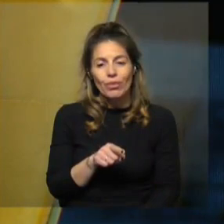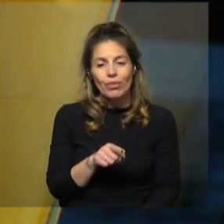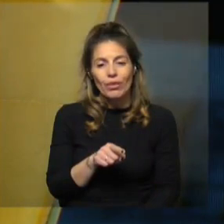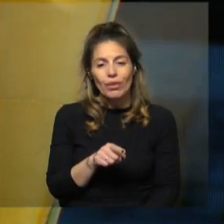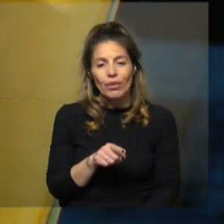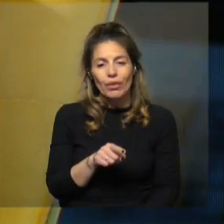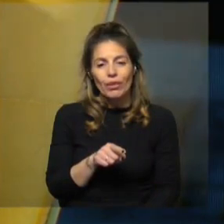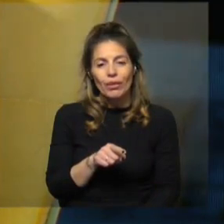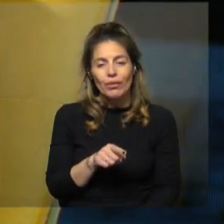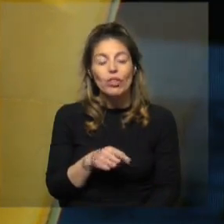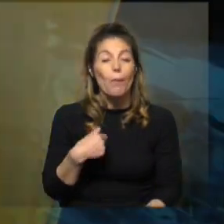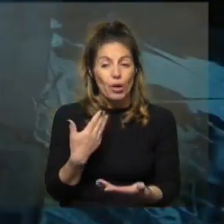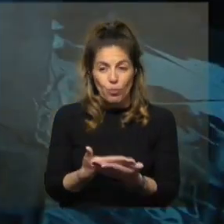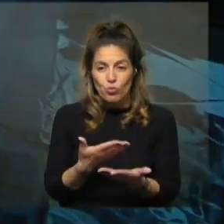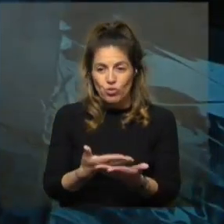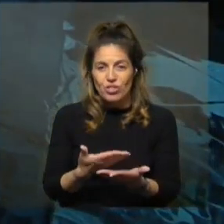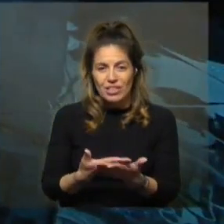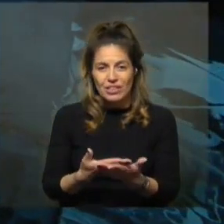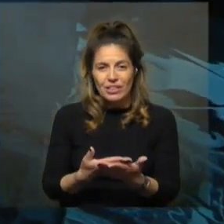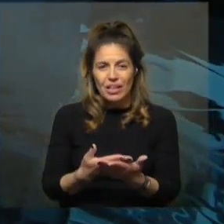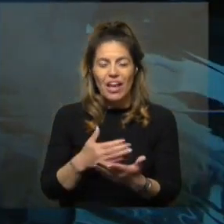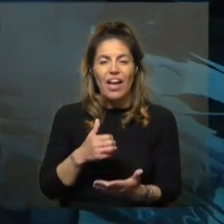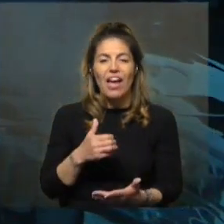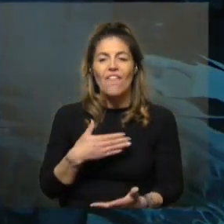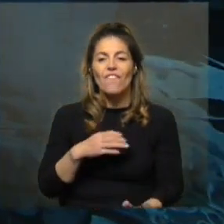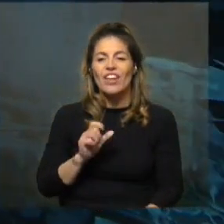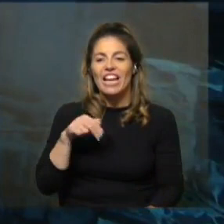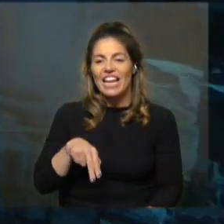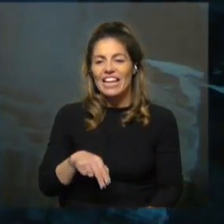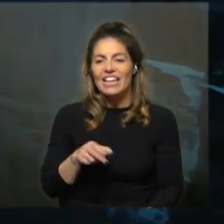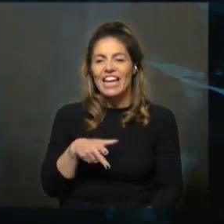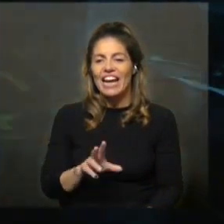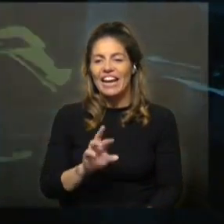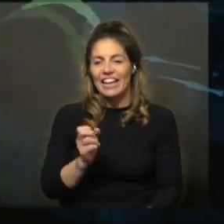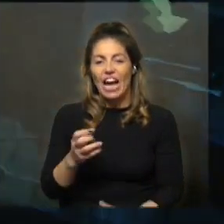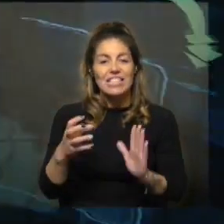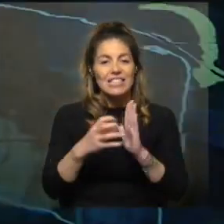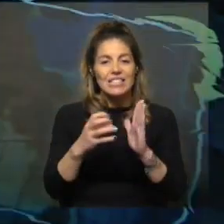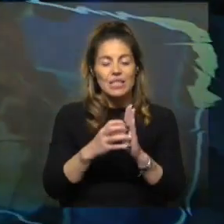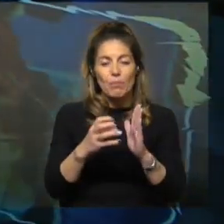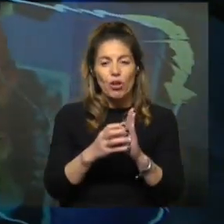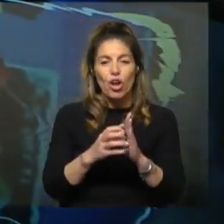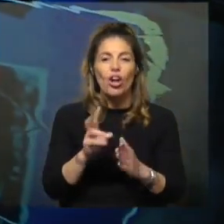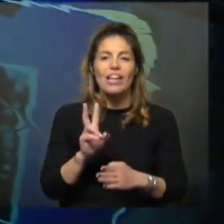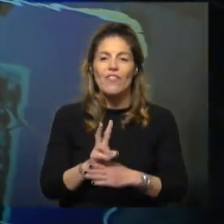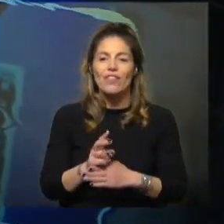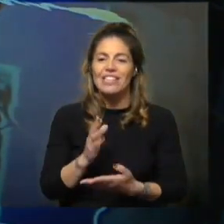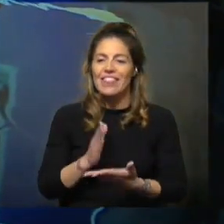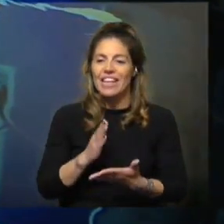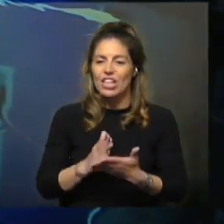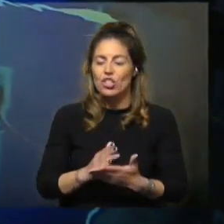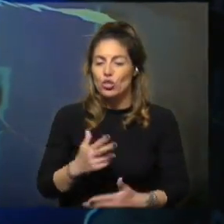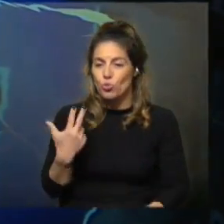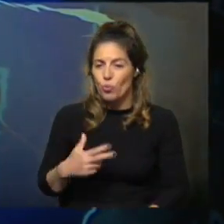Bueno nos propusiste a belela Herrera un símbolo de la defensa de los Derechos Humanos encargada de agur luego de